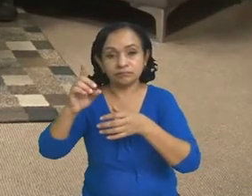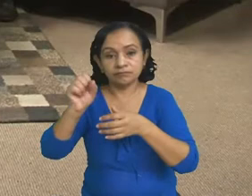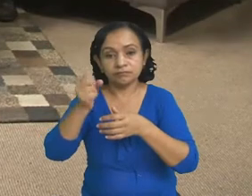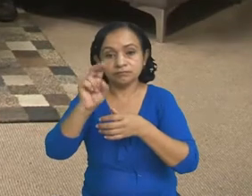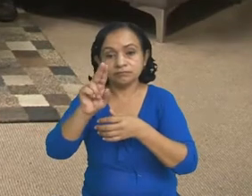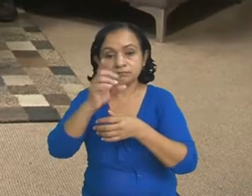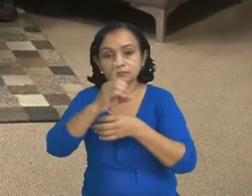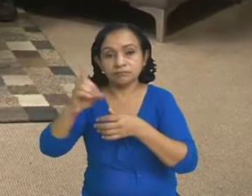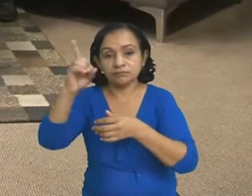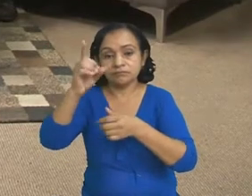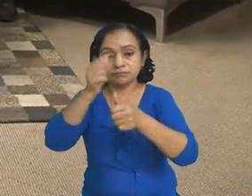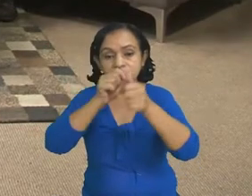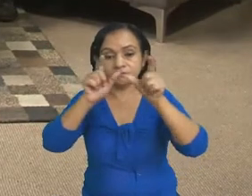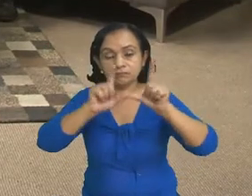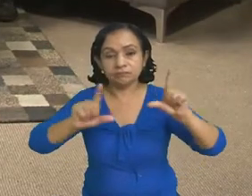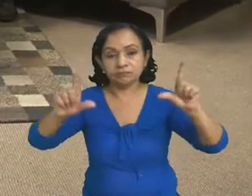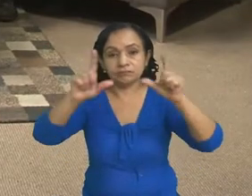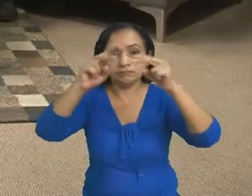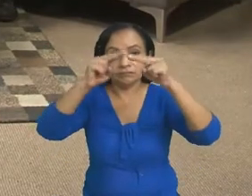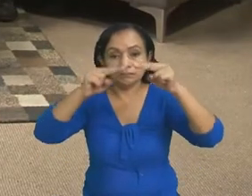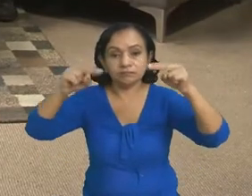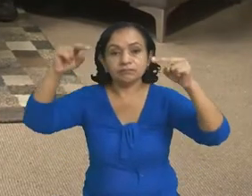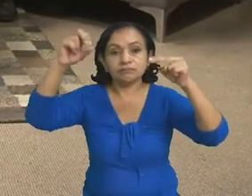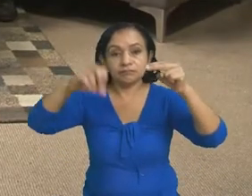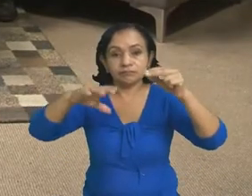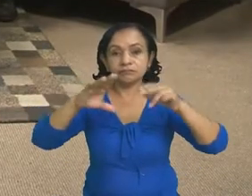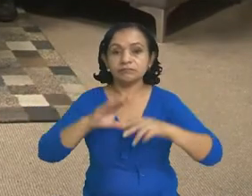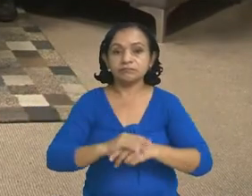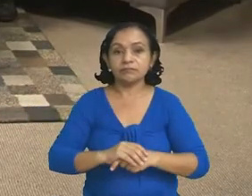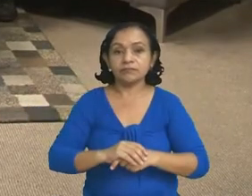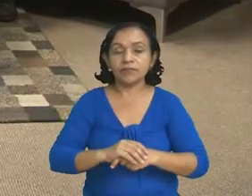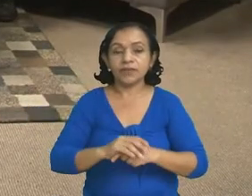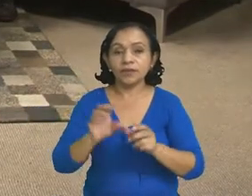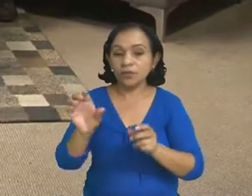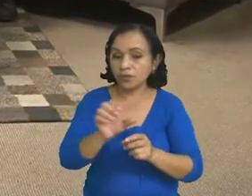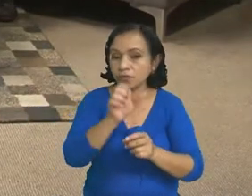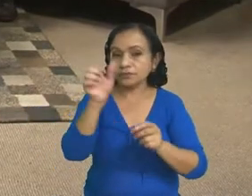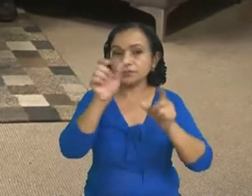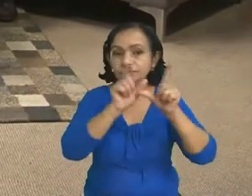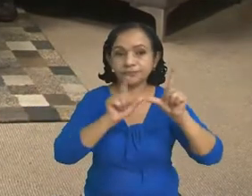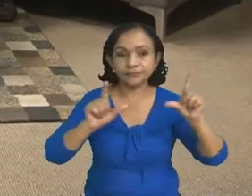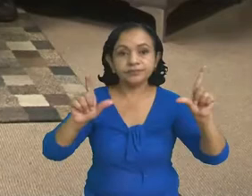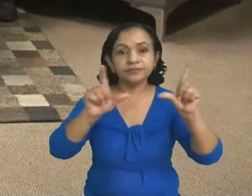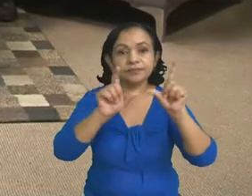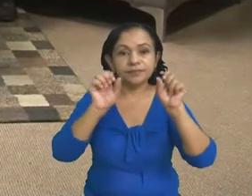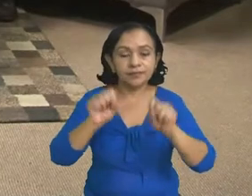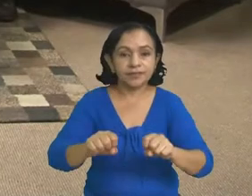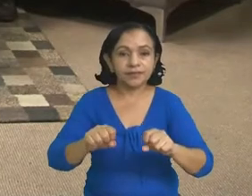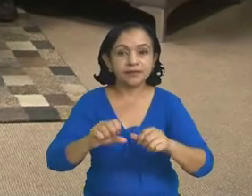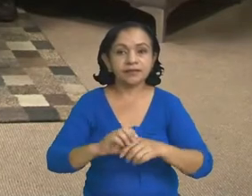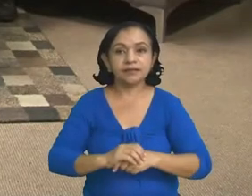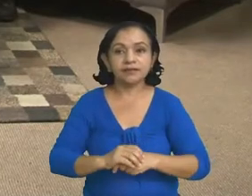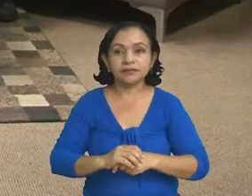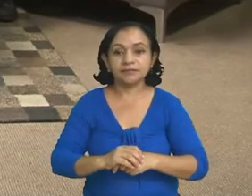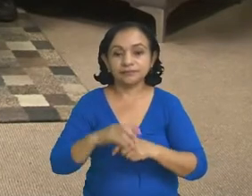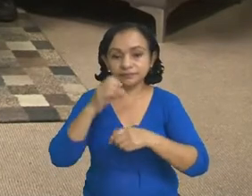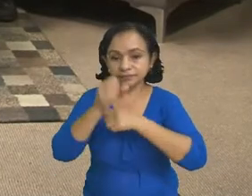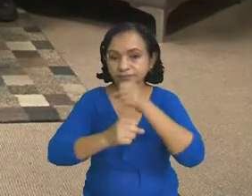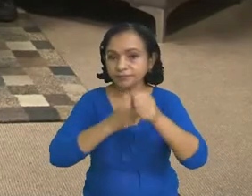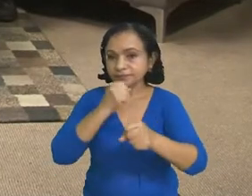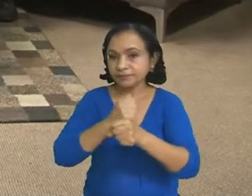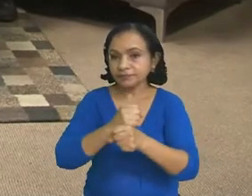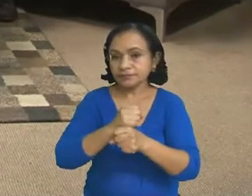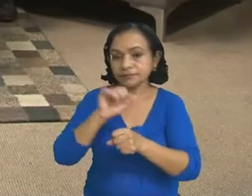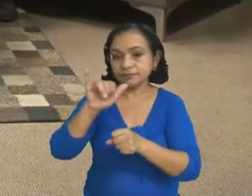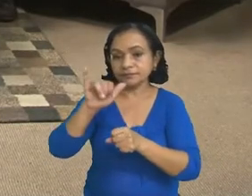una calidad y el suministro de energía eléctrica, ¿verdad? Otra subestación que estamos en para este año es la